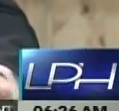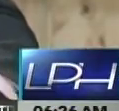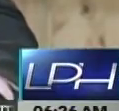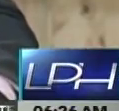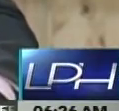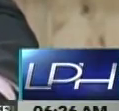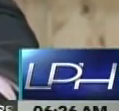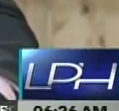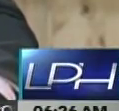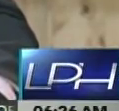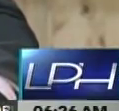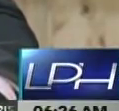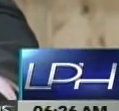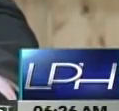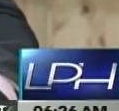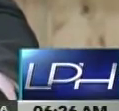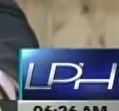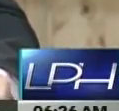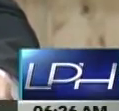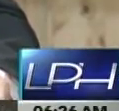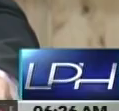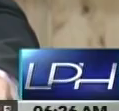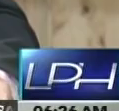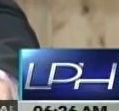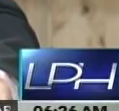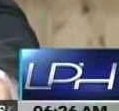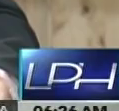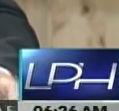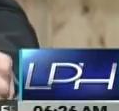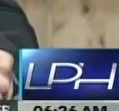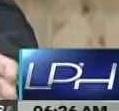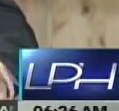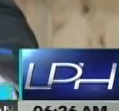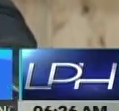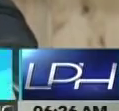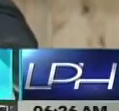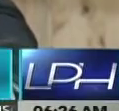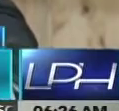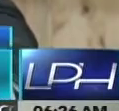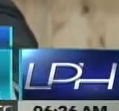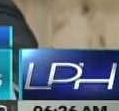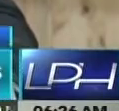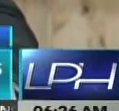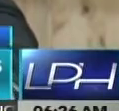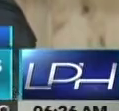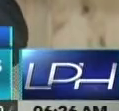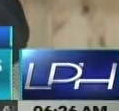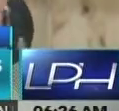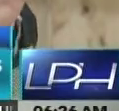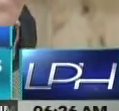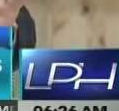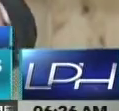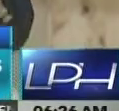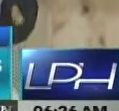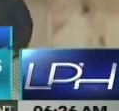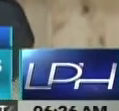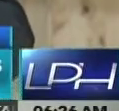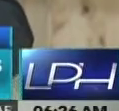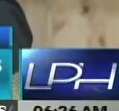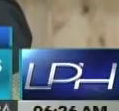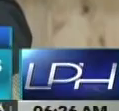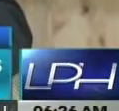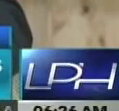dirigente sindical que soy en términos circunstanciales, el presidente de la República me ha pedido asumir la responsabilidad del trabajo, pero yo soy es un trabajador